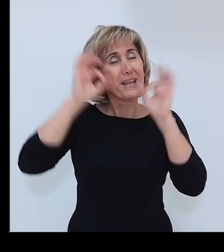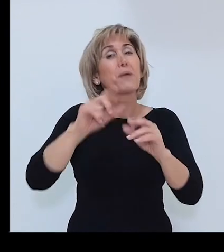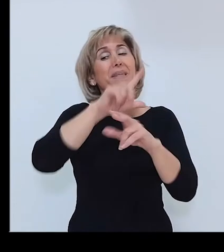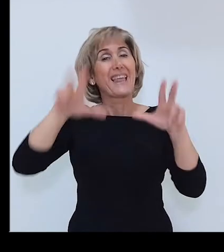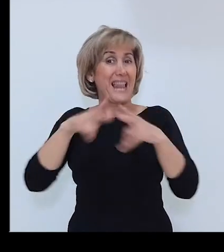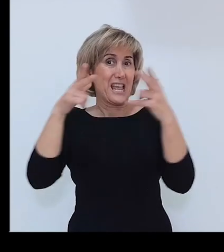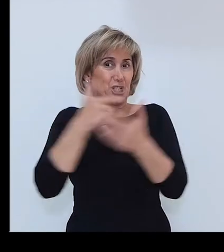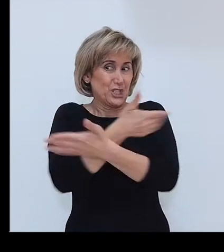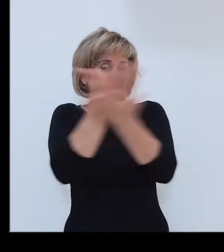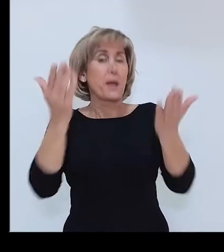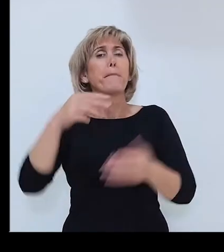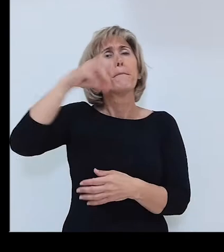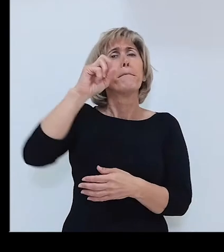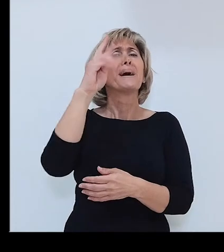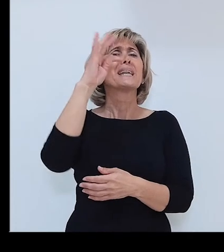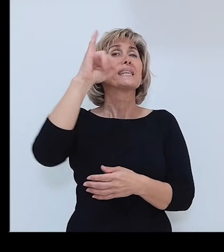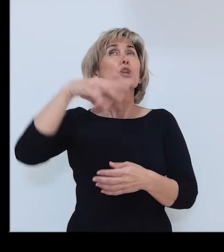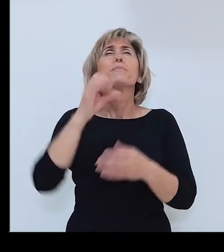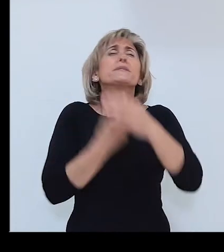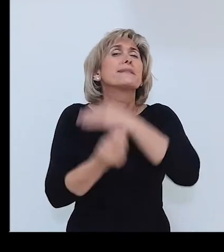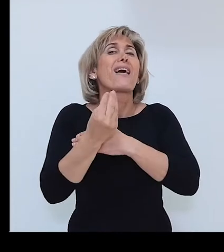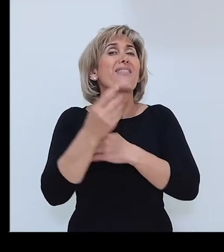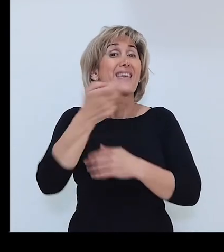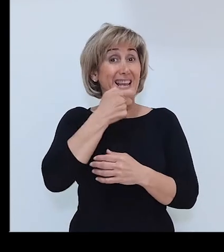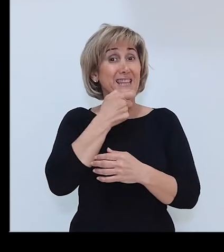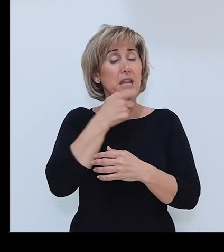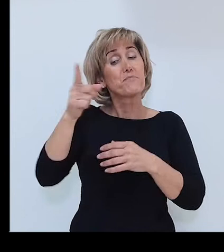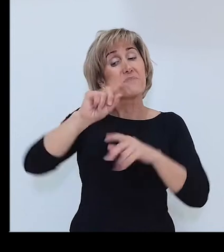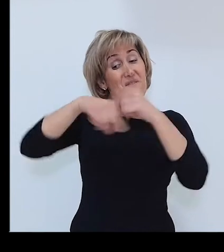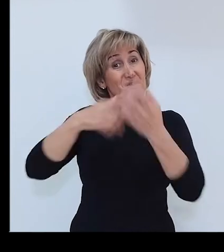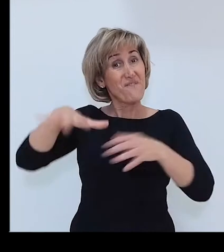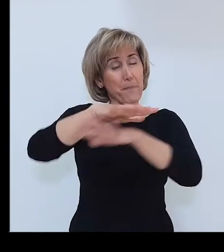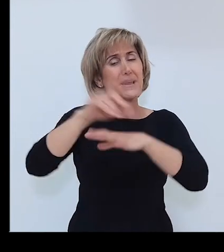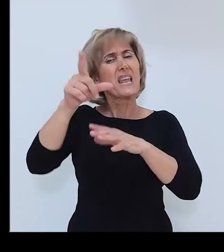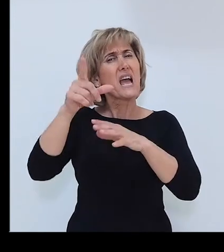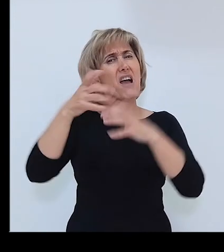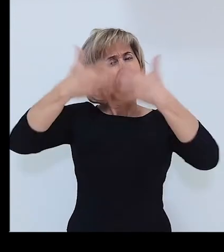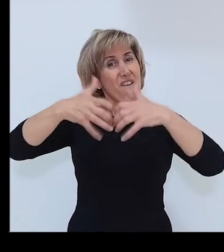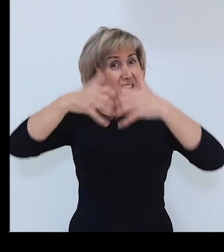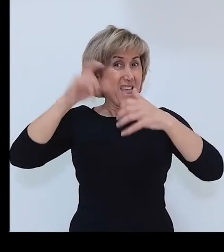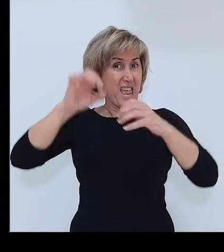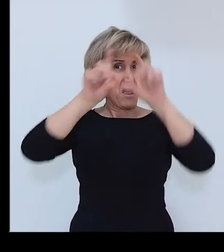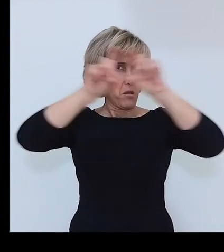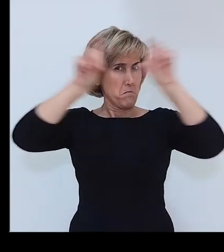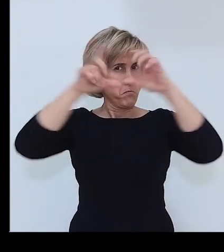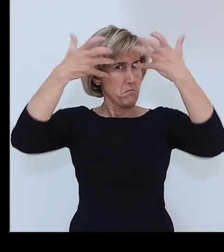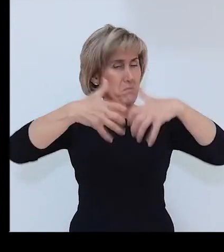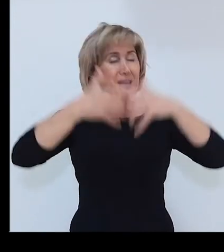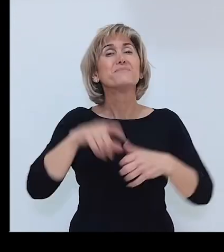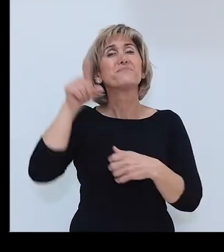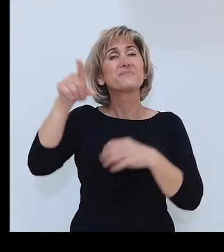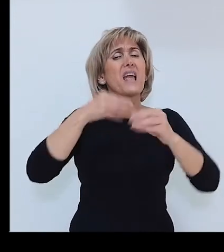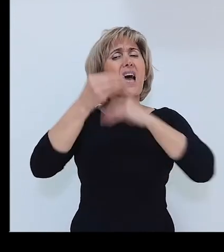sociedad. Martineau nace en Inglaterra, en una familia de fabricantes industriales que se va a